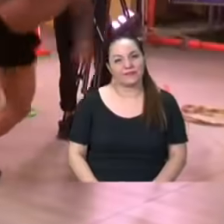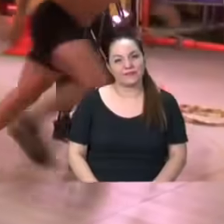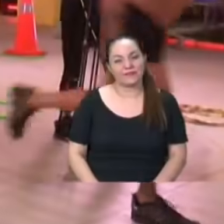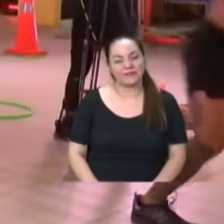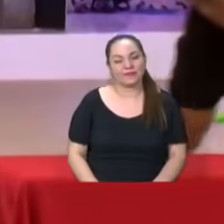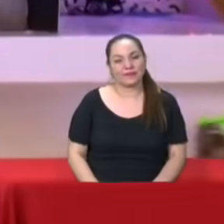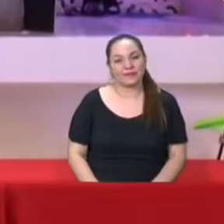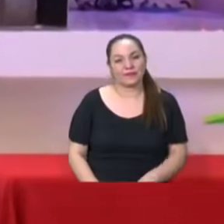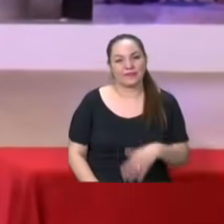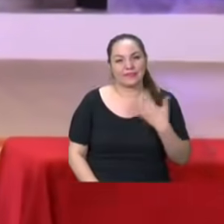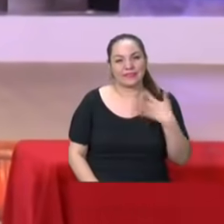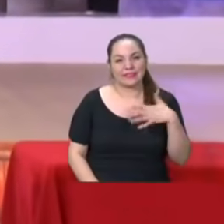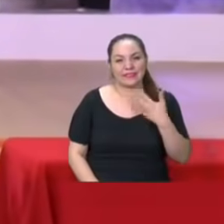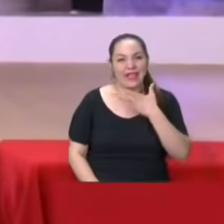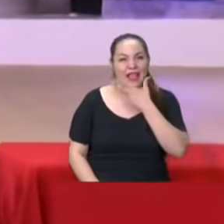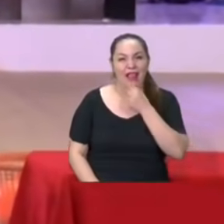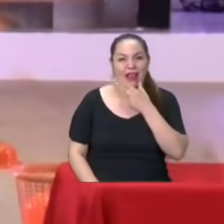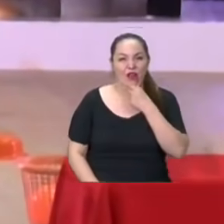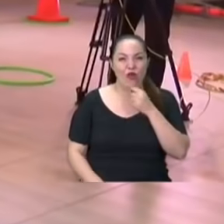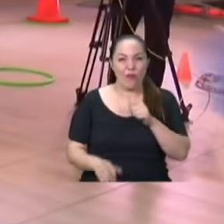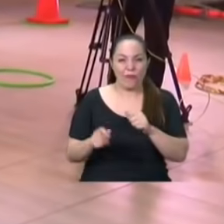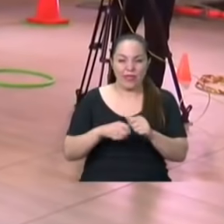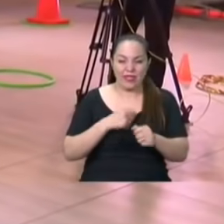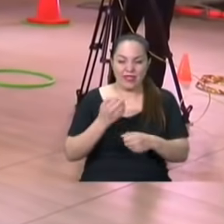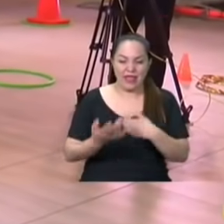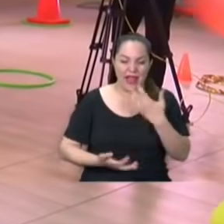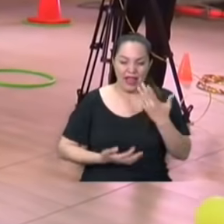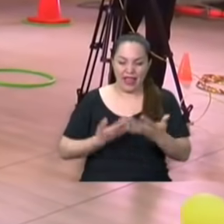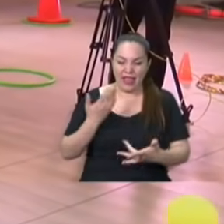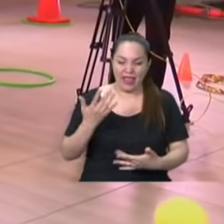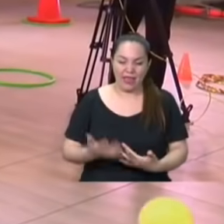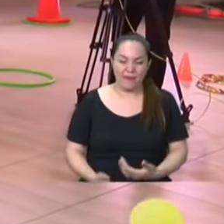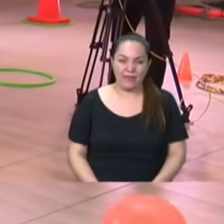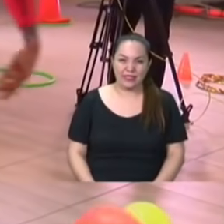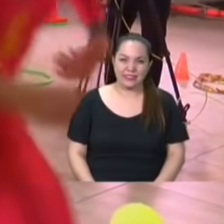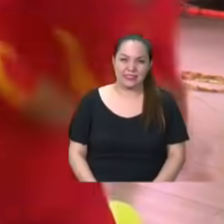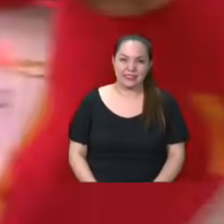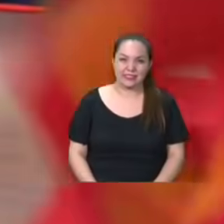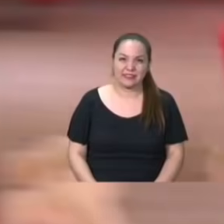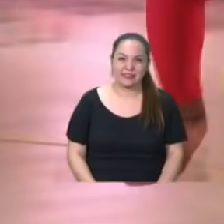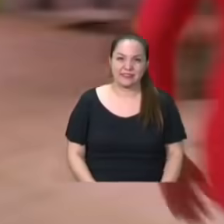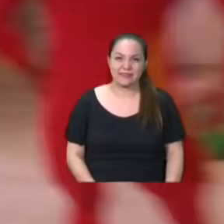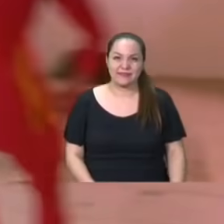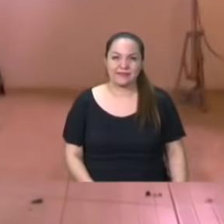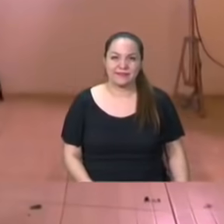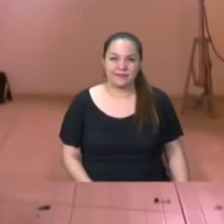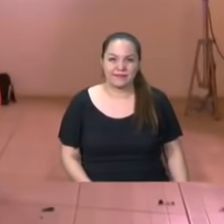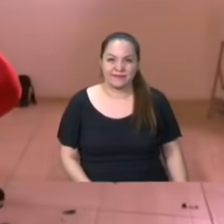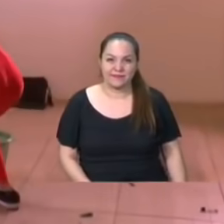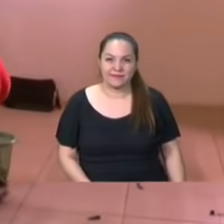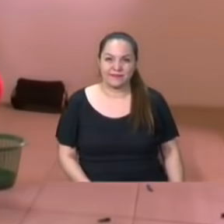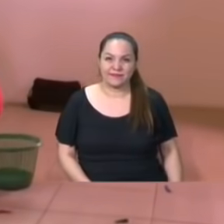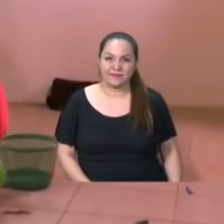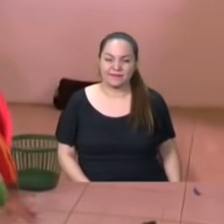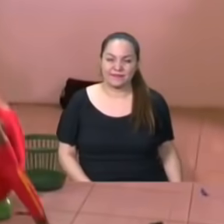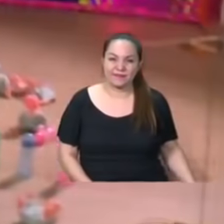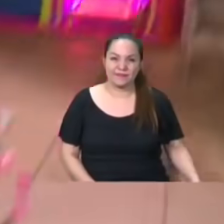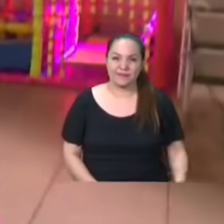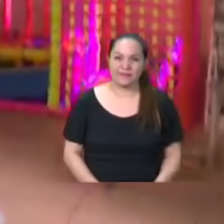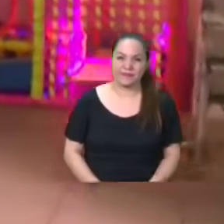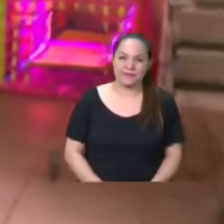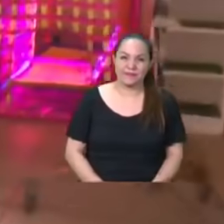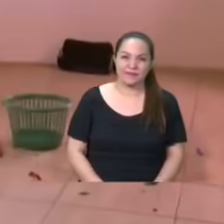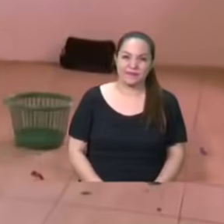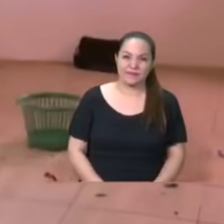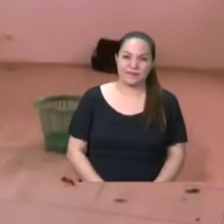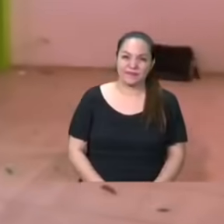lumbre, el hombre en llamas. Derribando a los muñecos. Y ahora va con los globos. Ahí está tronando ese